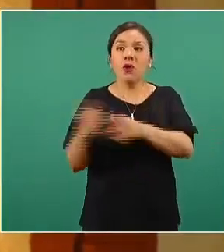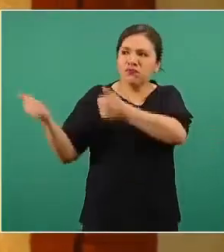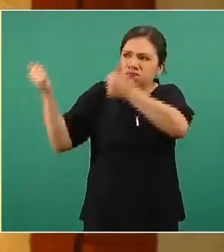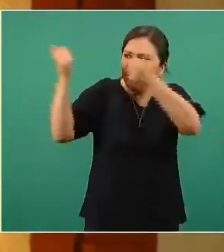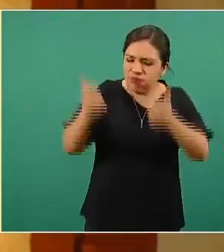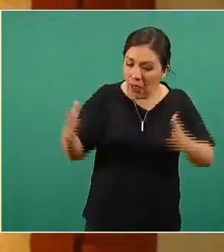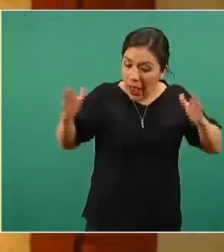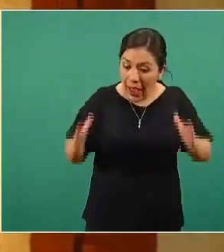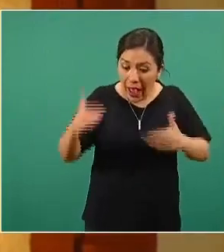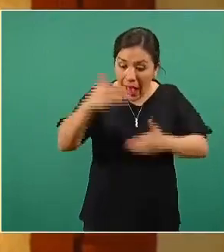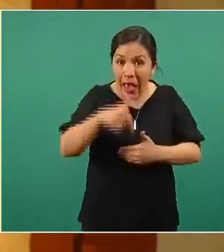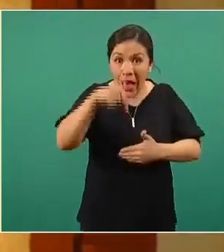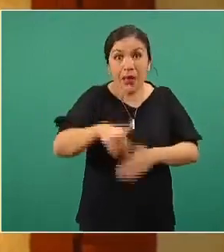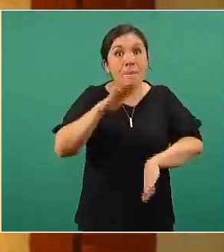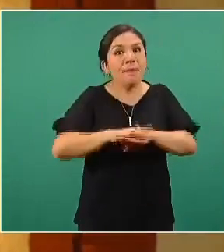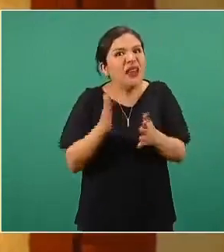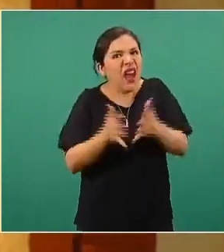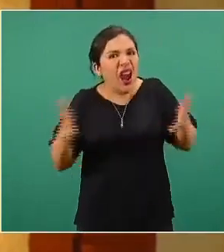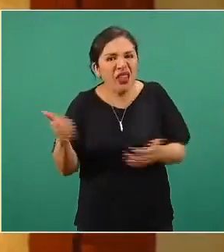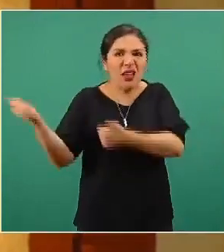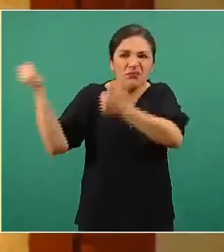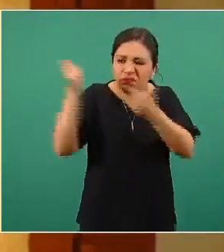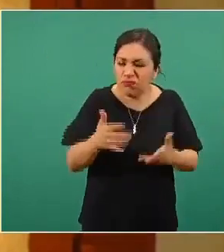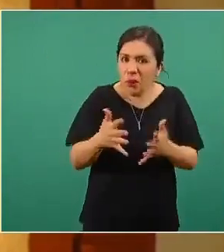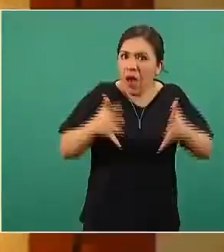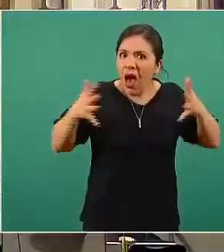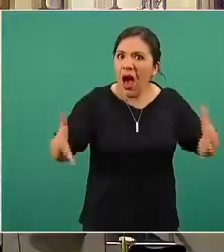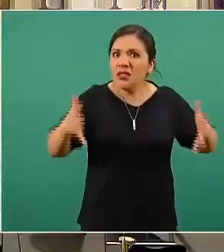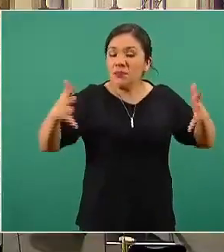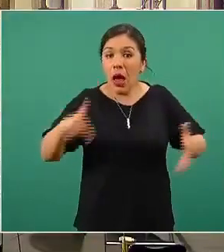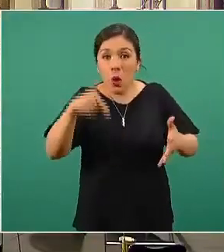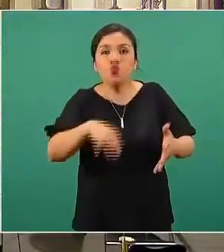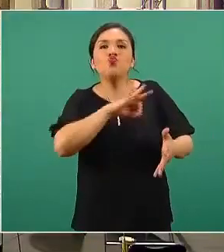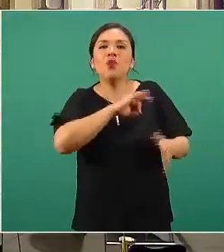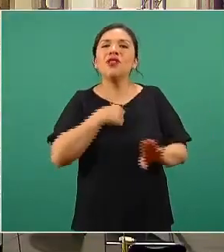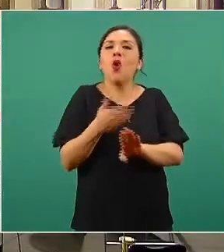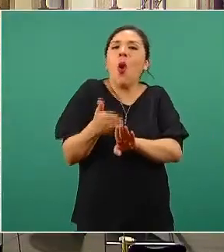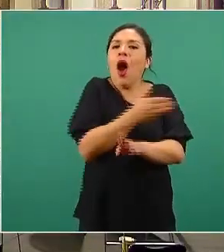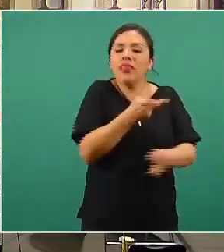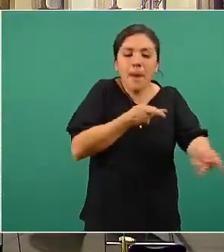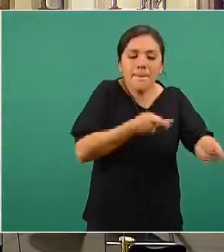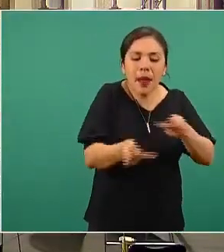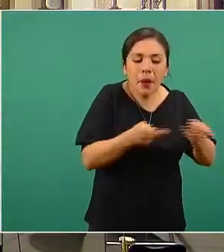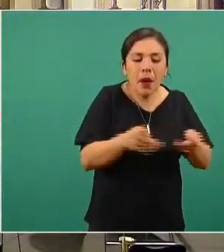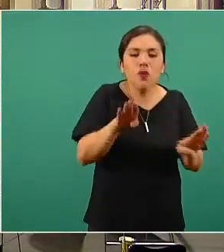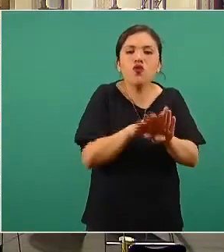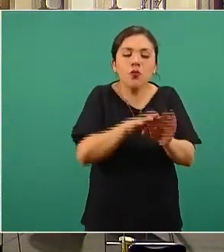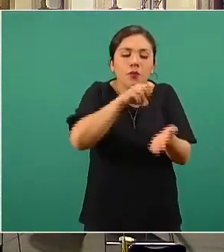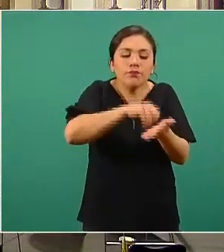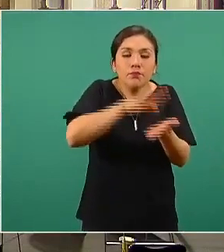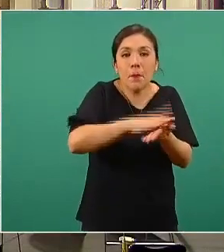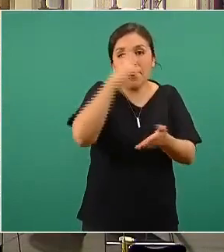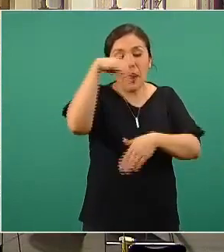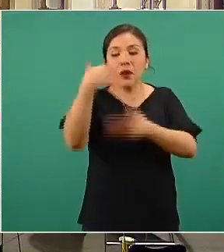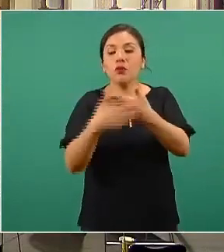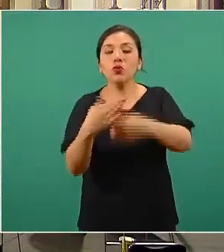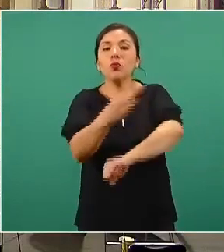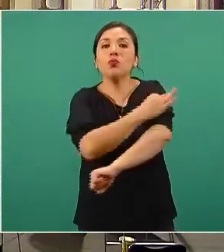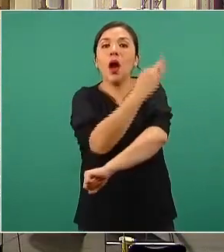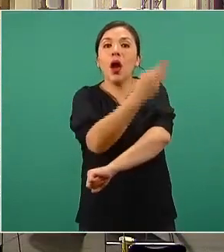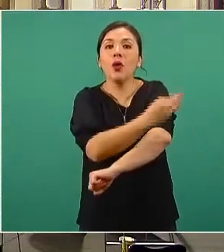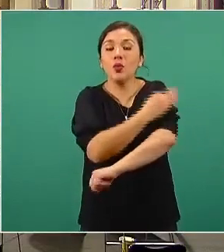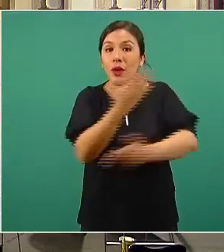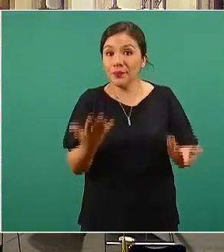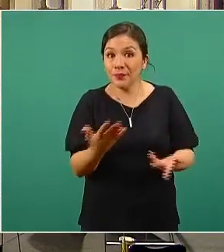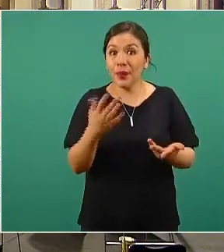paquetes van a ser cada vez más grandes, podremos ir anticipando lo que se pondrá, de modo que una